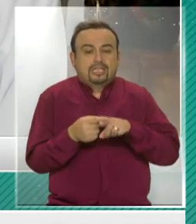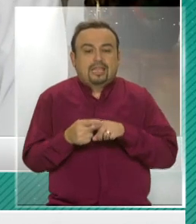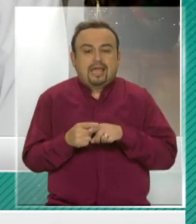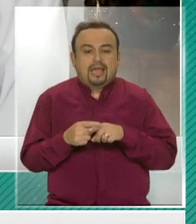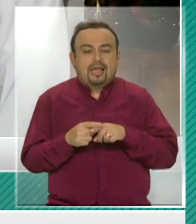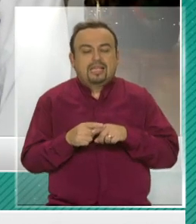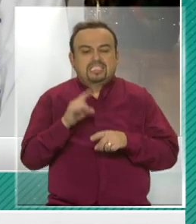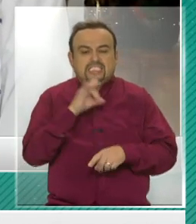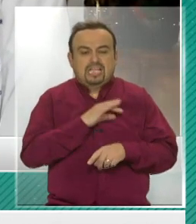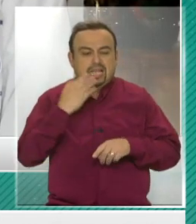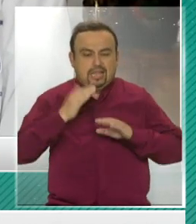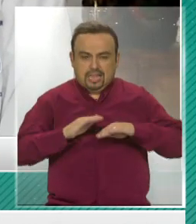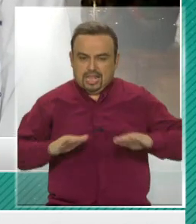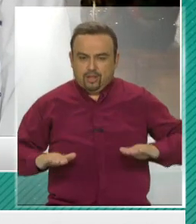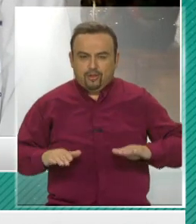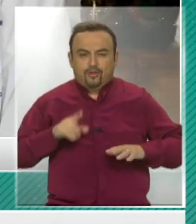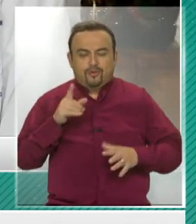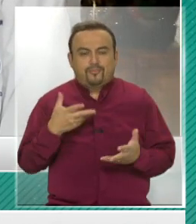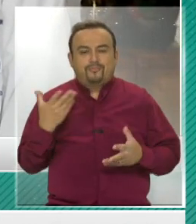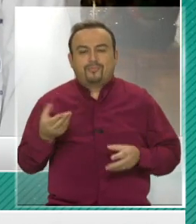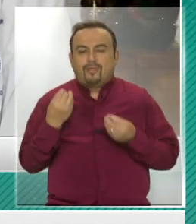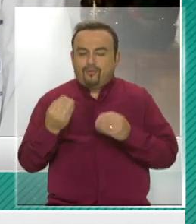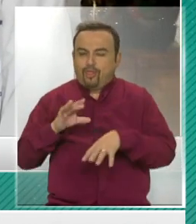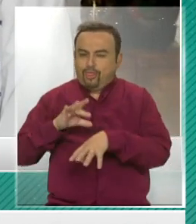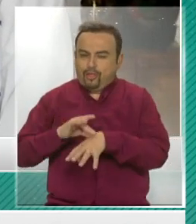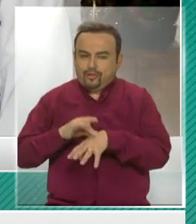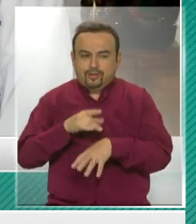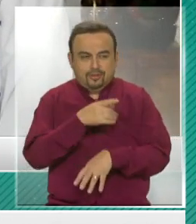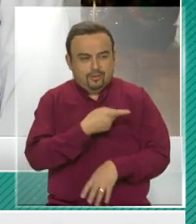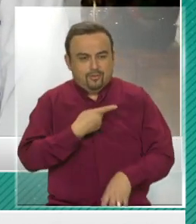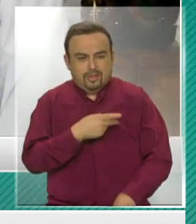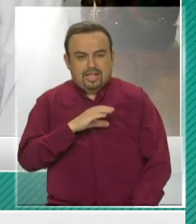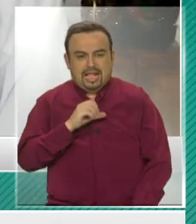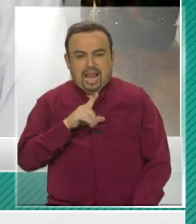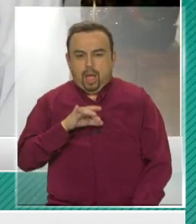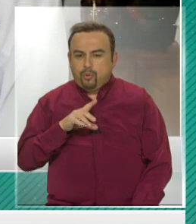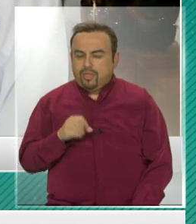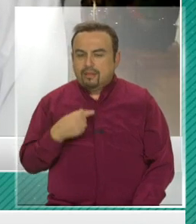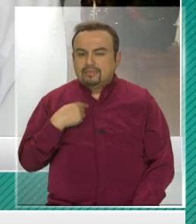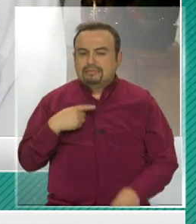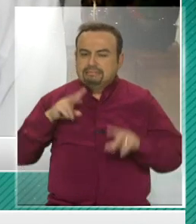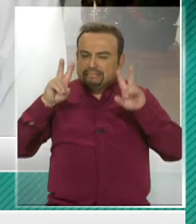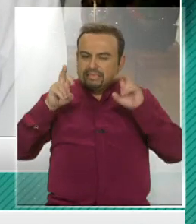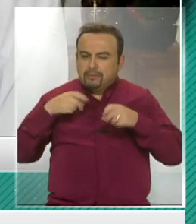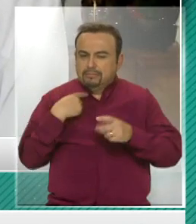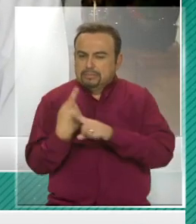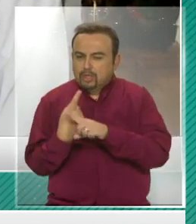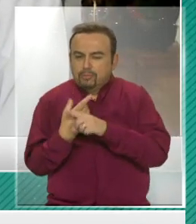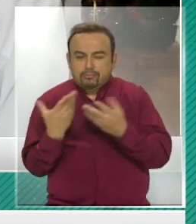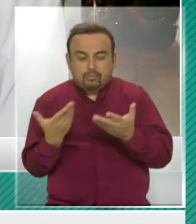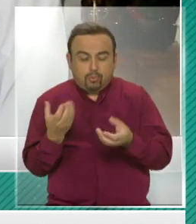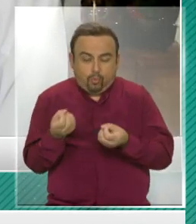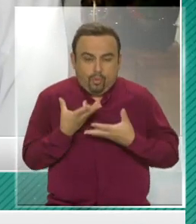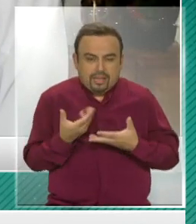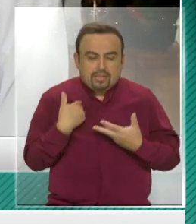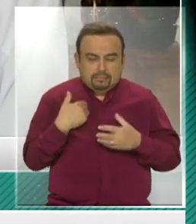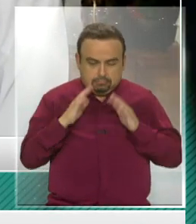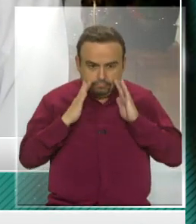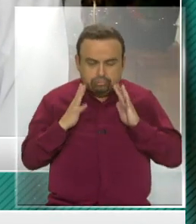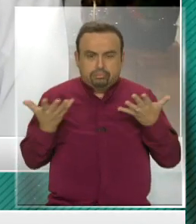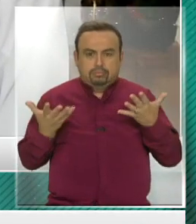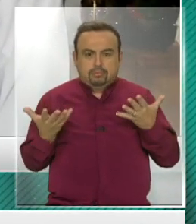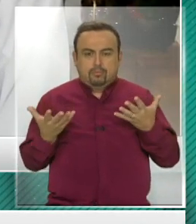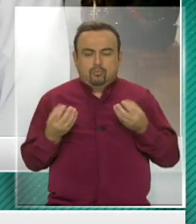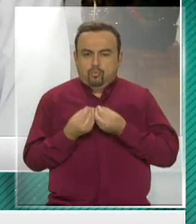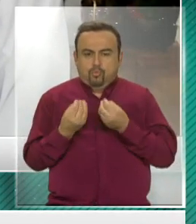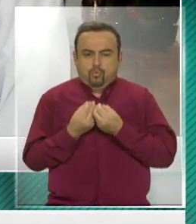humberto soriano doctor buenas noches juntos a claudia salas queríamos compartir este tema que que parece que nos está sorprendiendo hoy